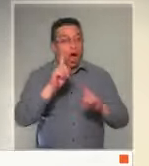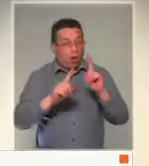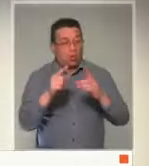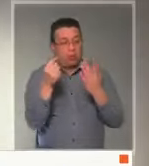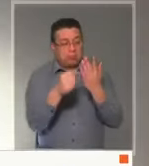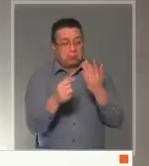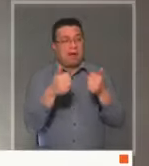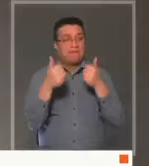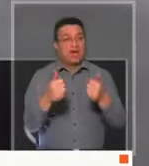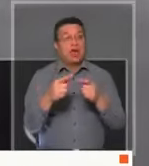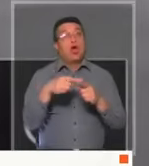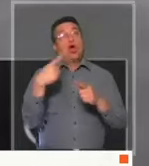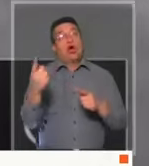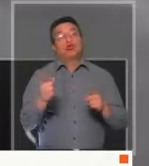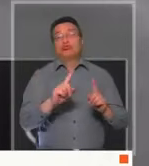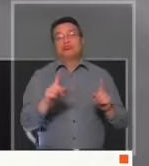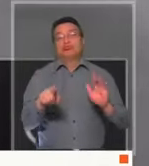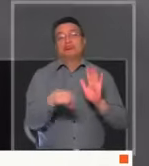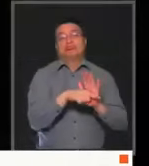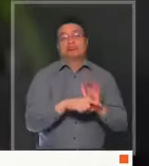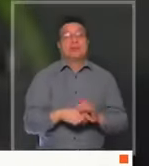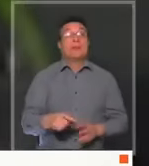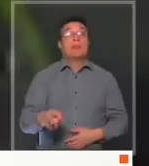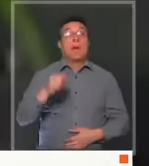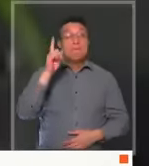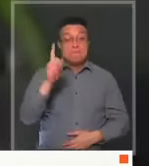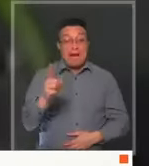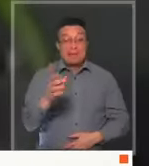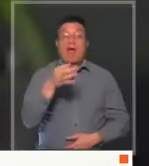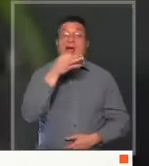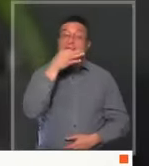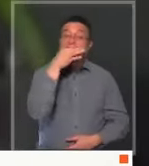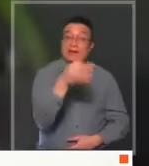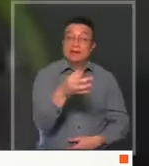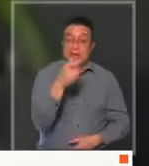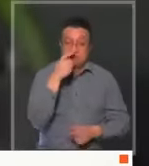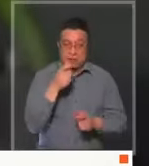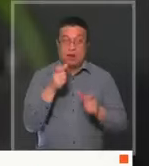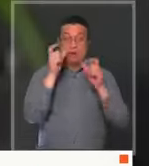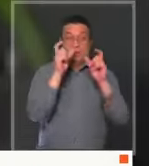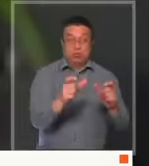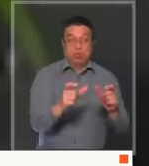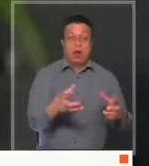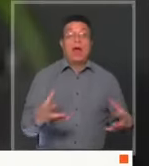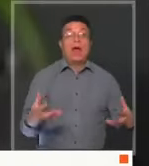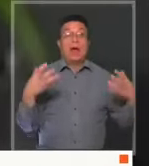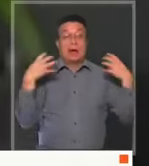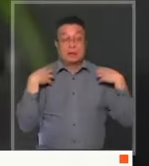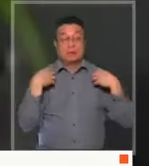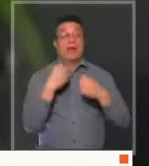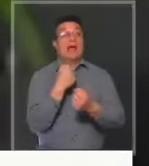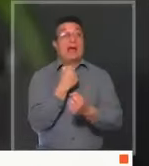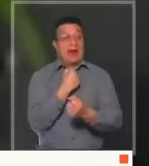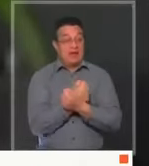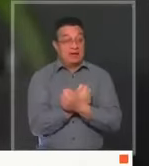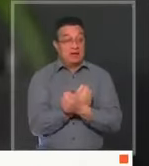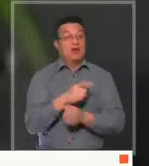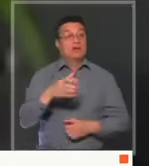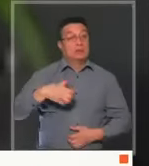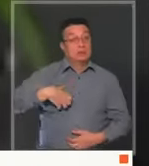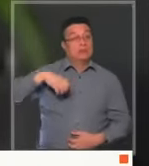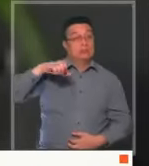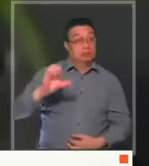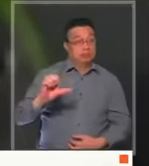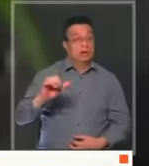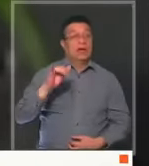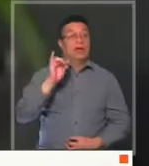en otras aún no. La ordenanza también establece que la fiscalización estará a cargo de carabineros, de la Policía de